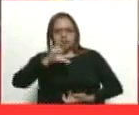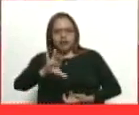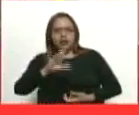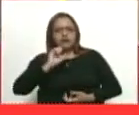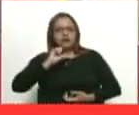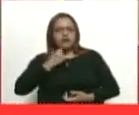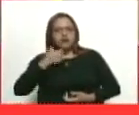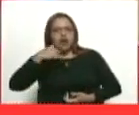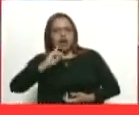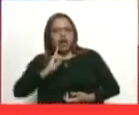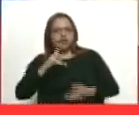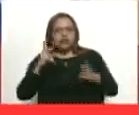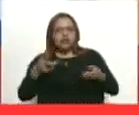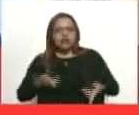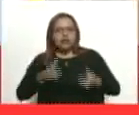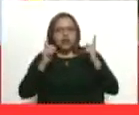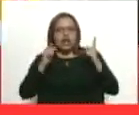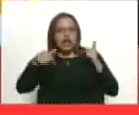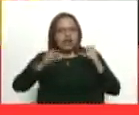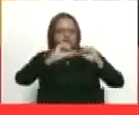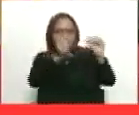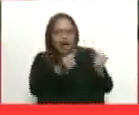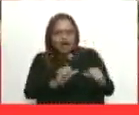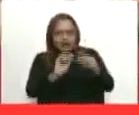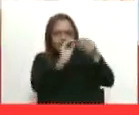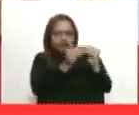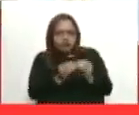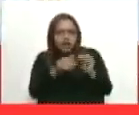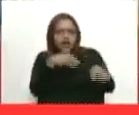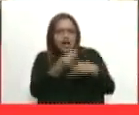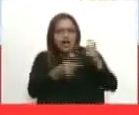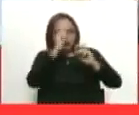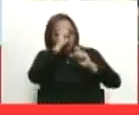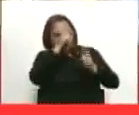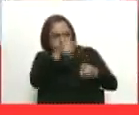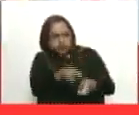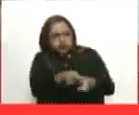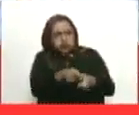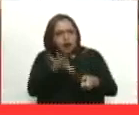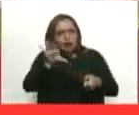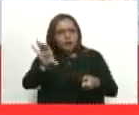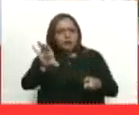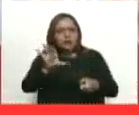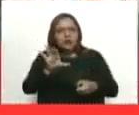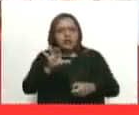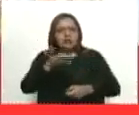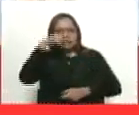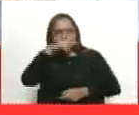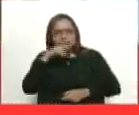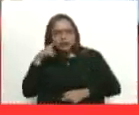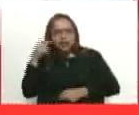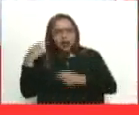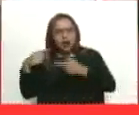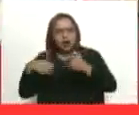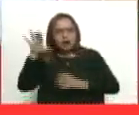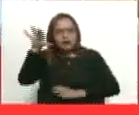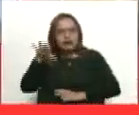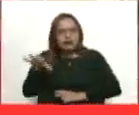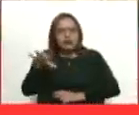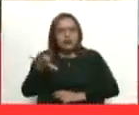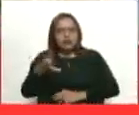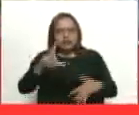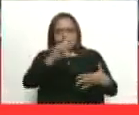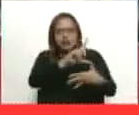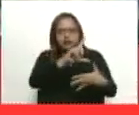donde se ha inaugurado esta pieza artística que rinde tributo al padre de la patria y padre de numerosas naciones latinoamericanas,